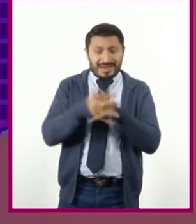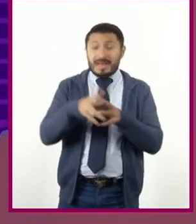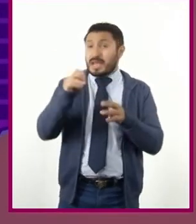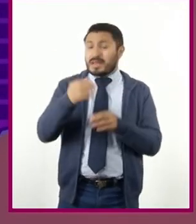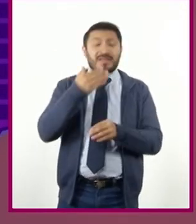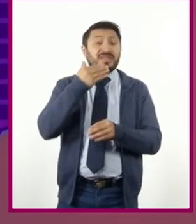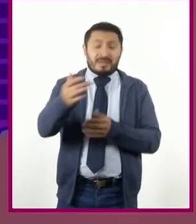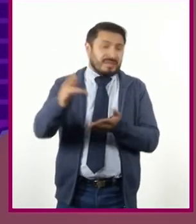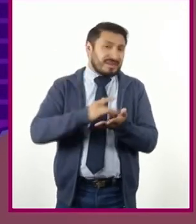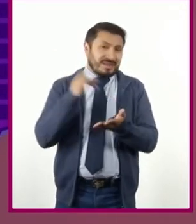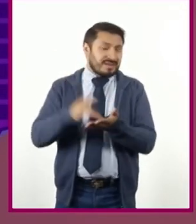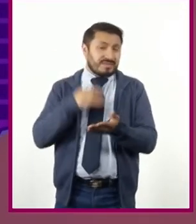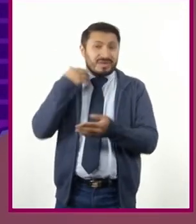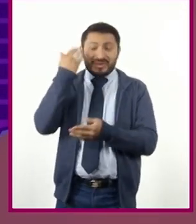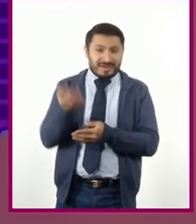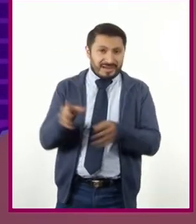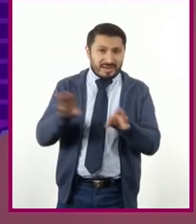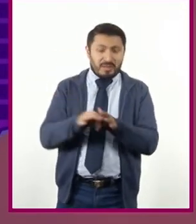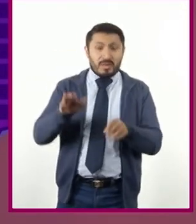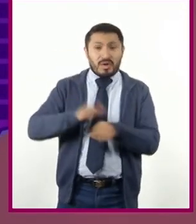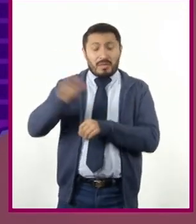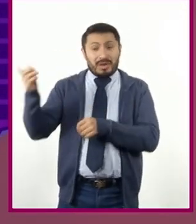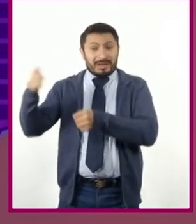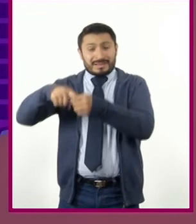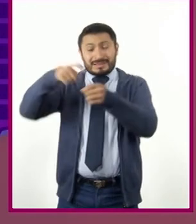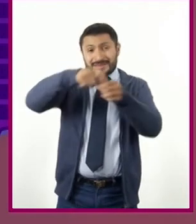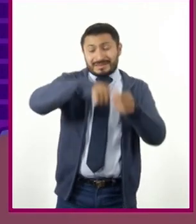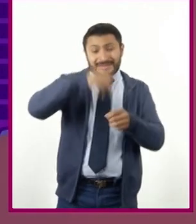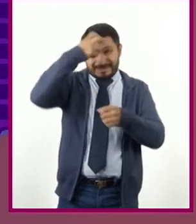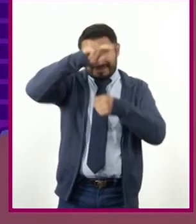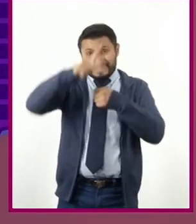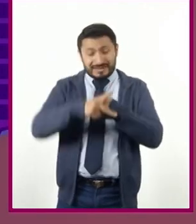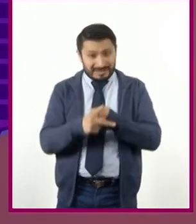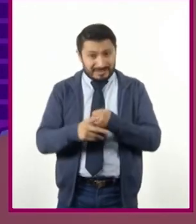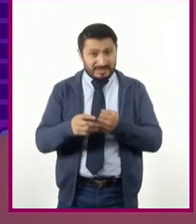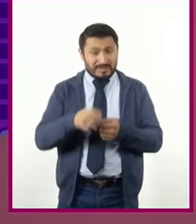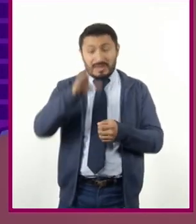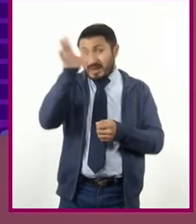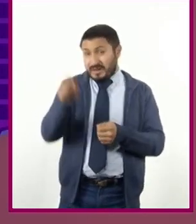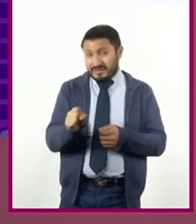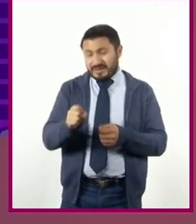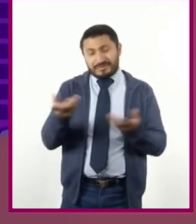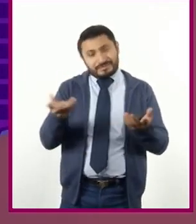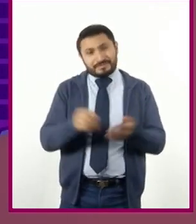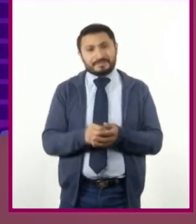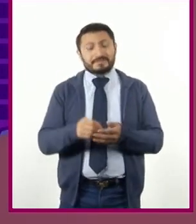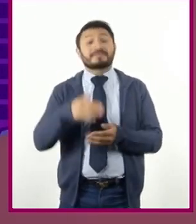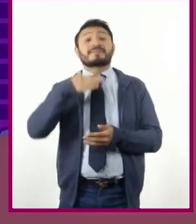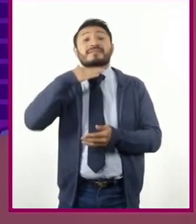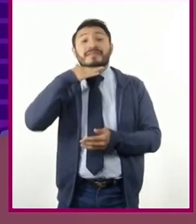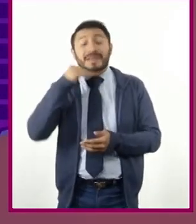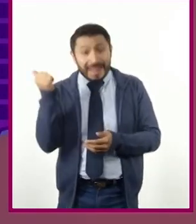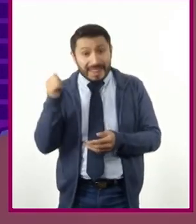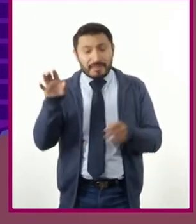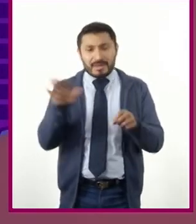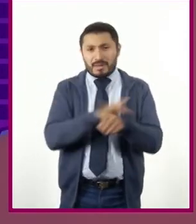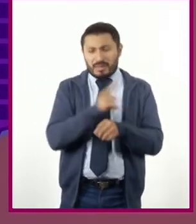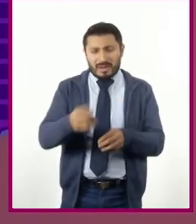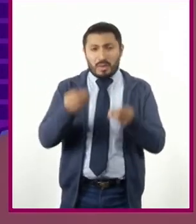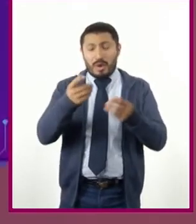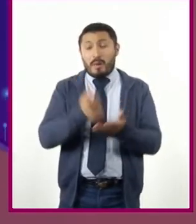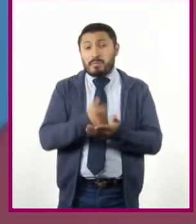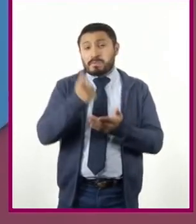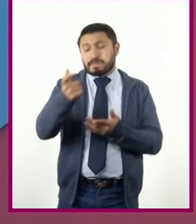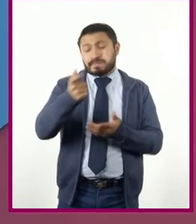correspondida como se esperaba, con más territorios en Europa y África. Y en el caso de Alemania, porque cargó con la excesiva deuda